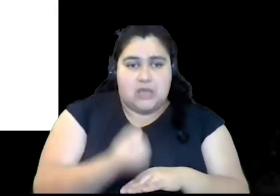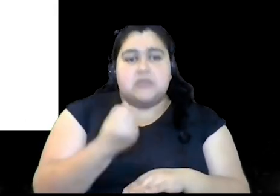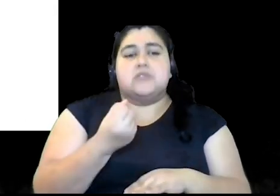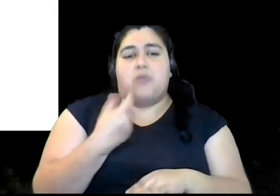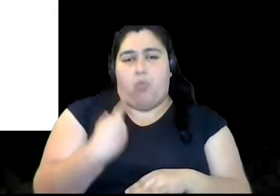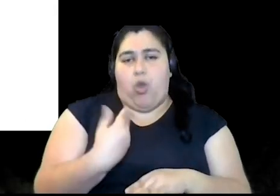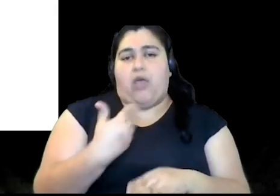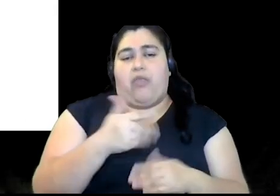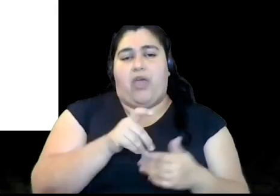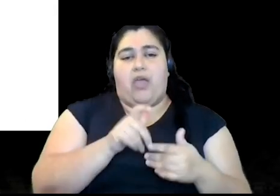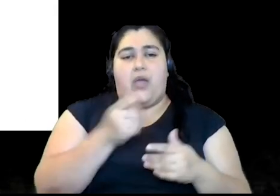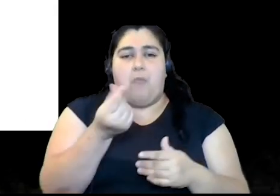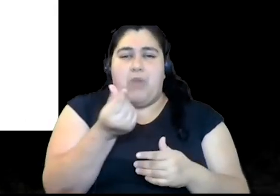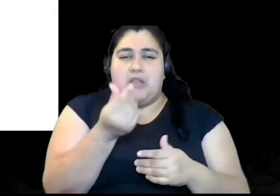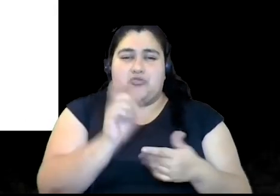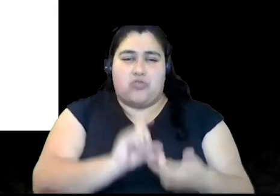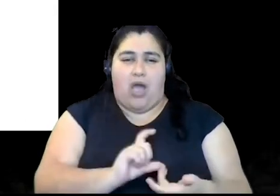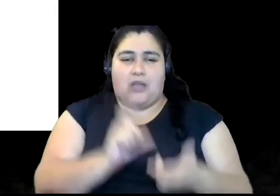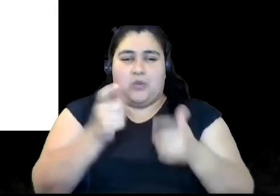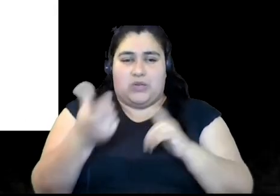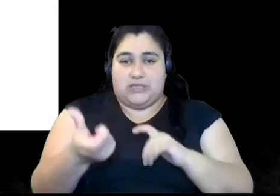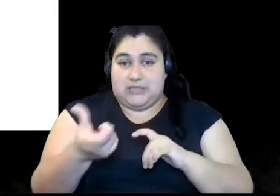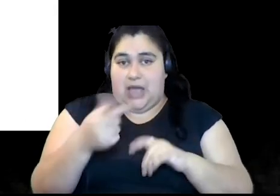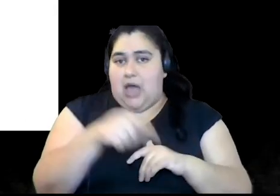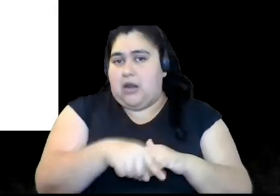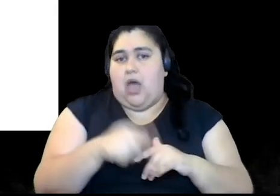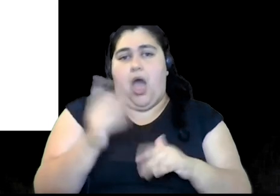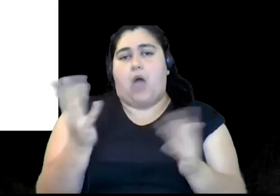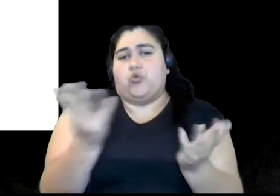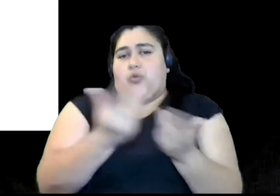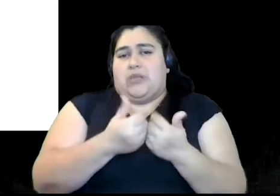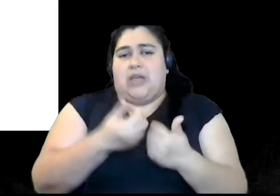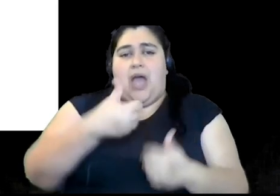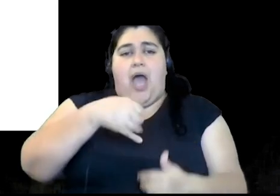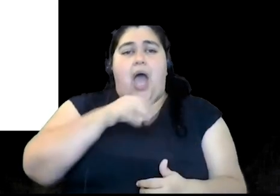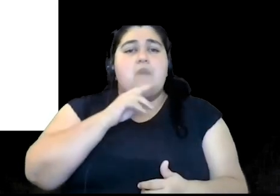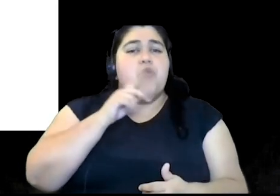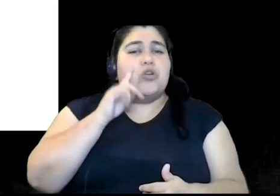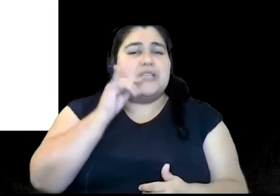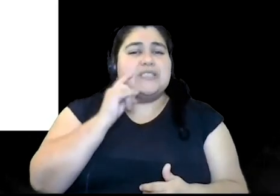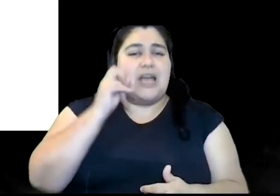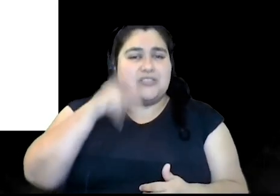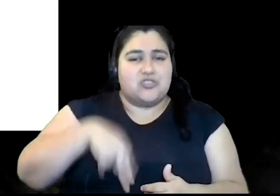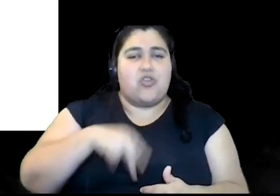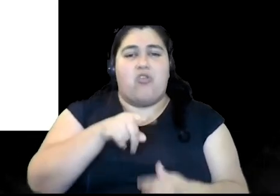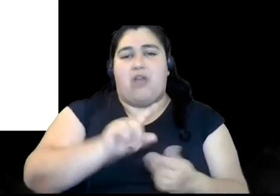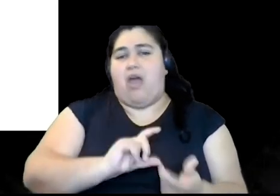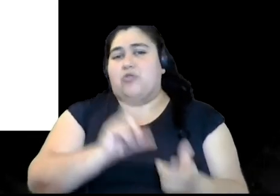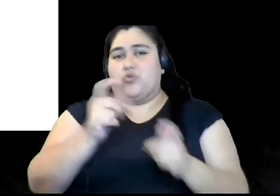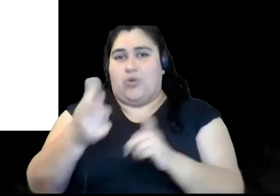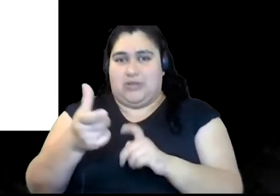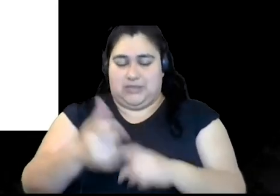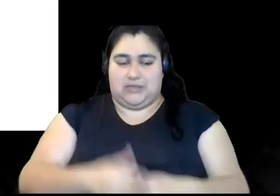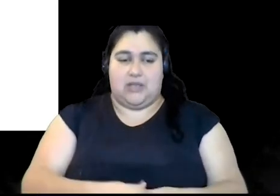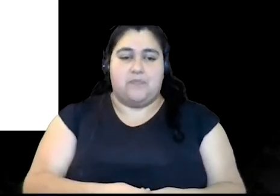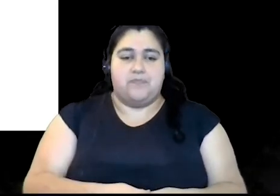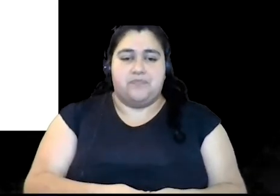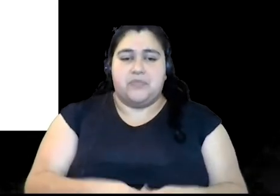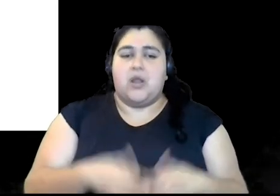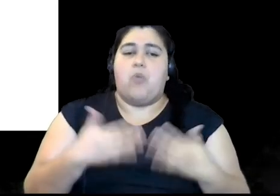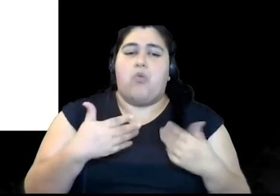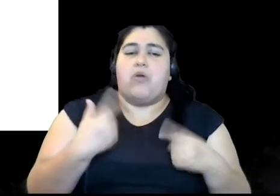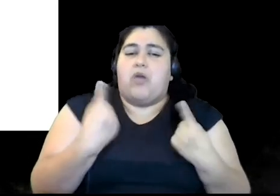el costo y automáticamente va a actualizar la amortización de esos bienes de uso. se podrá computar